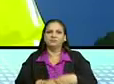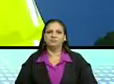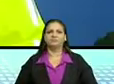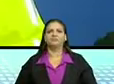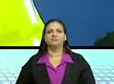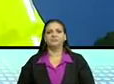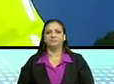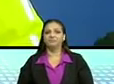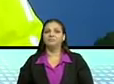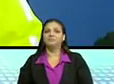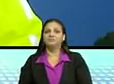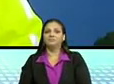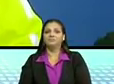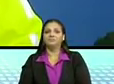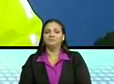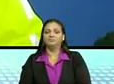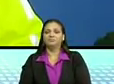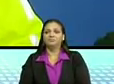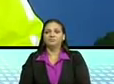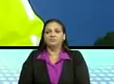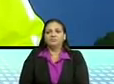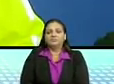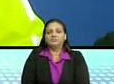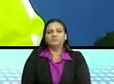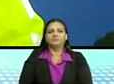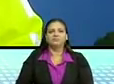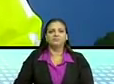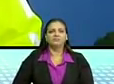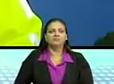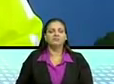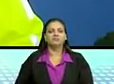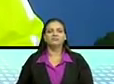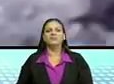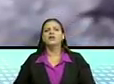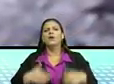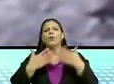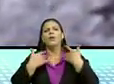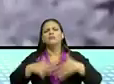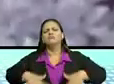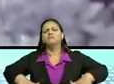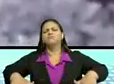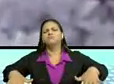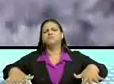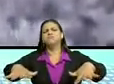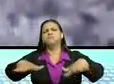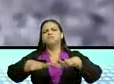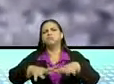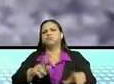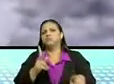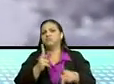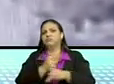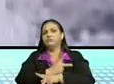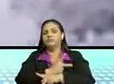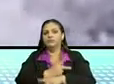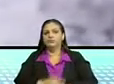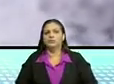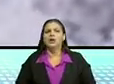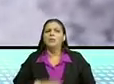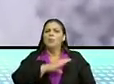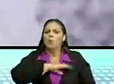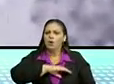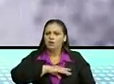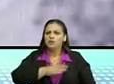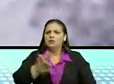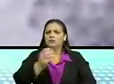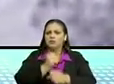de esta manera como la estamos viviendo y palpando en todos los sectores de Guayaquil. No tengo nada en contra de la policía, yo los considero a ustedes,